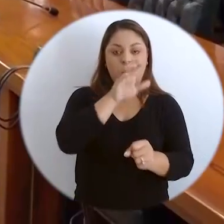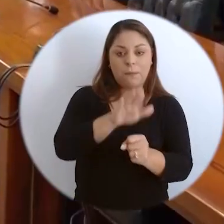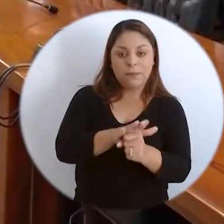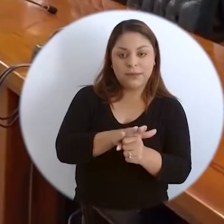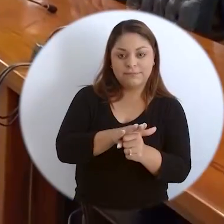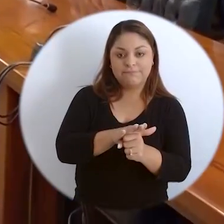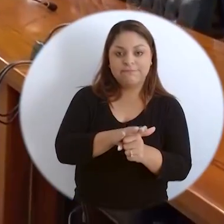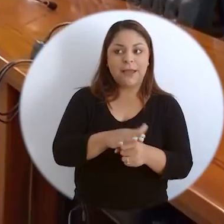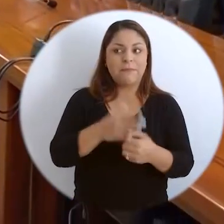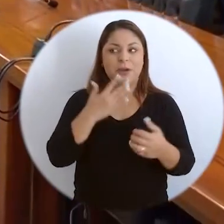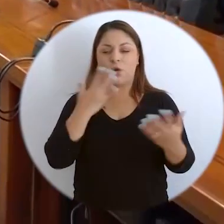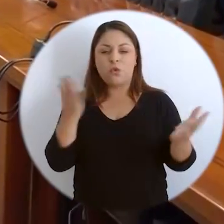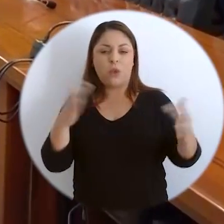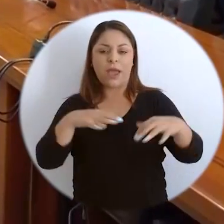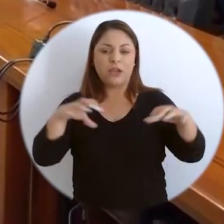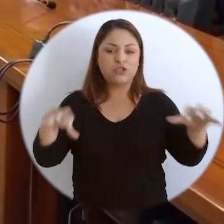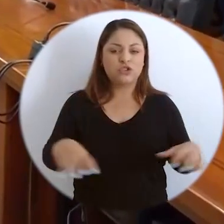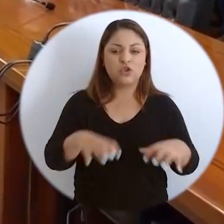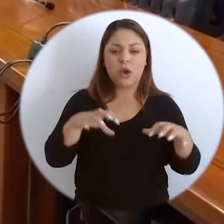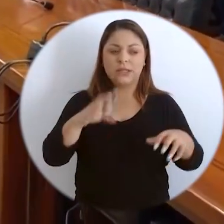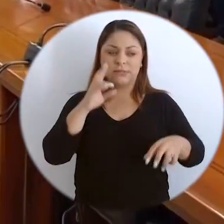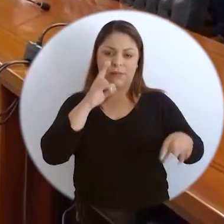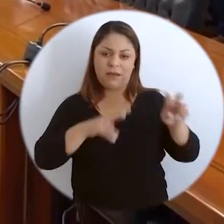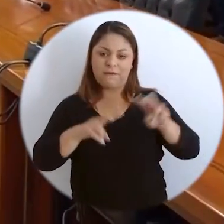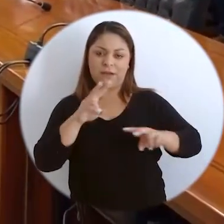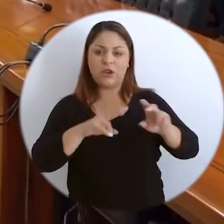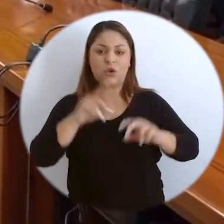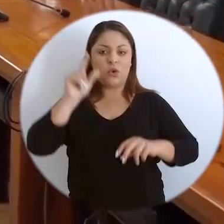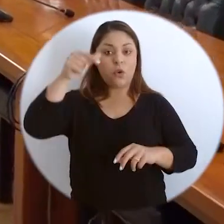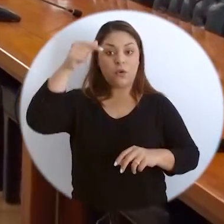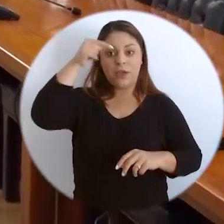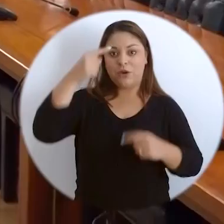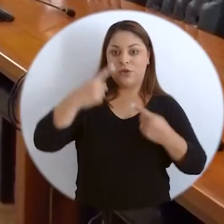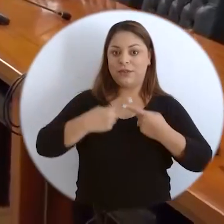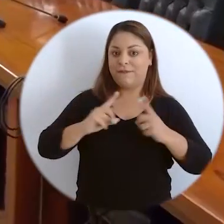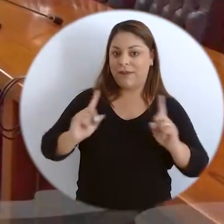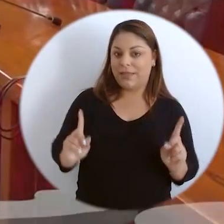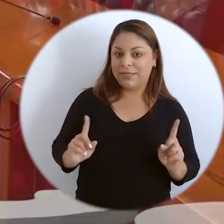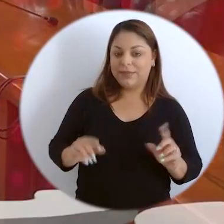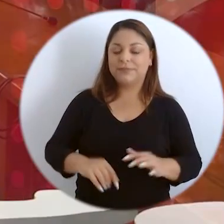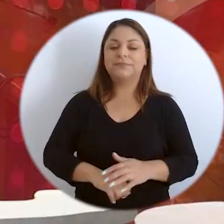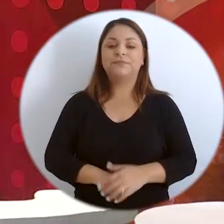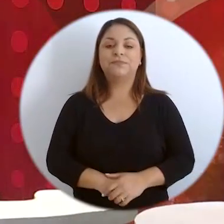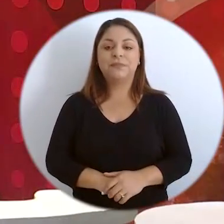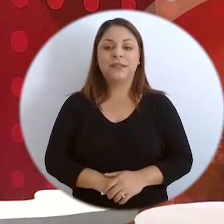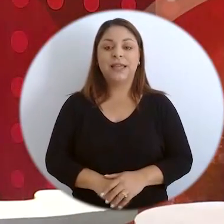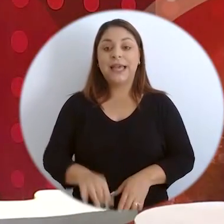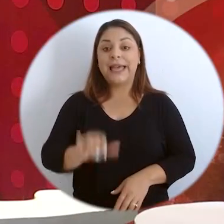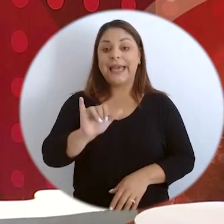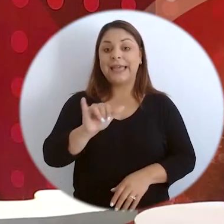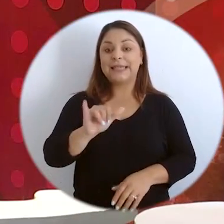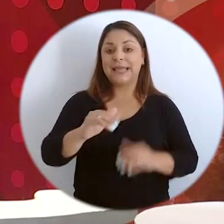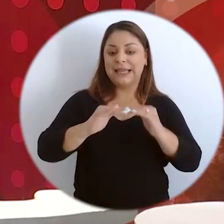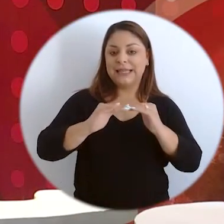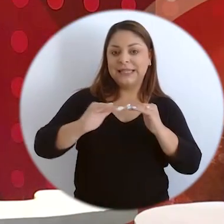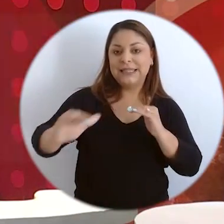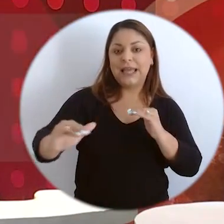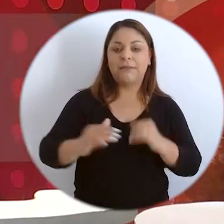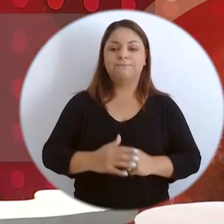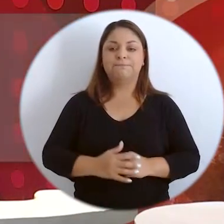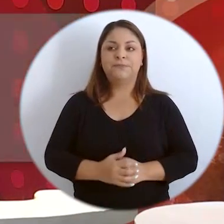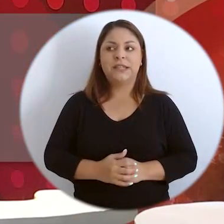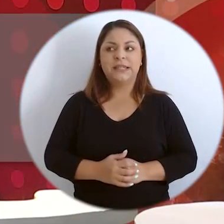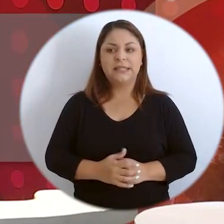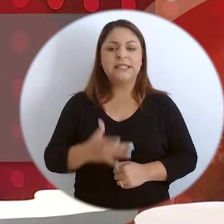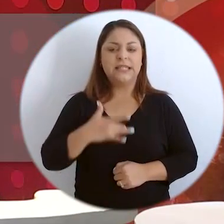de problema de adaptación se dice coloquialmente, de disonancia cognitiva. Yo tenía altas expectativas y todavía las mantengo porque estoy esperando que en algún